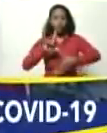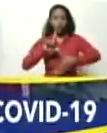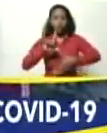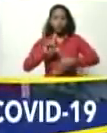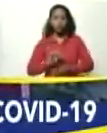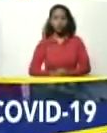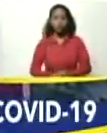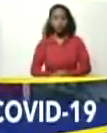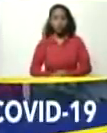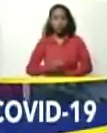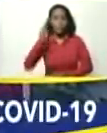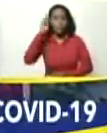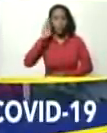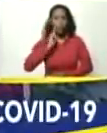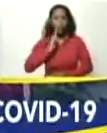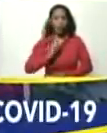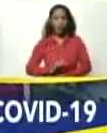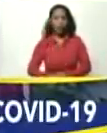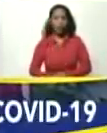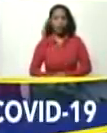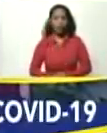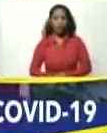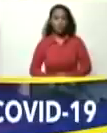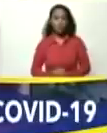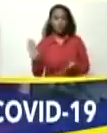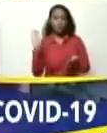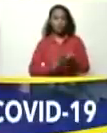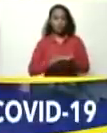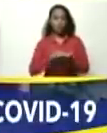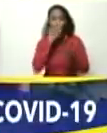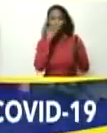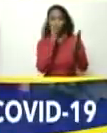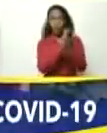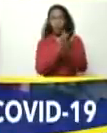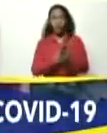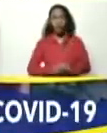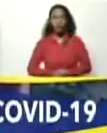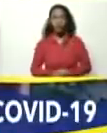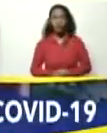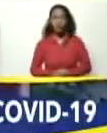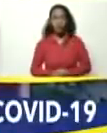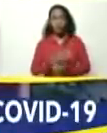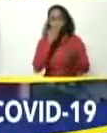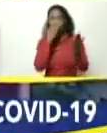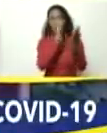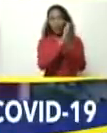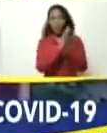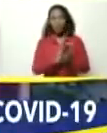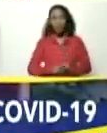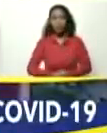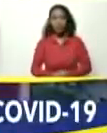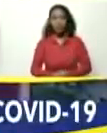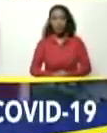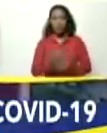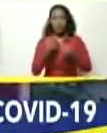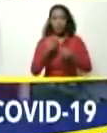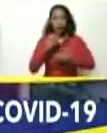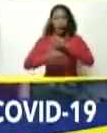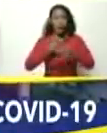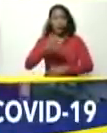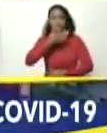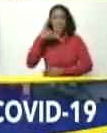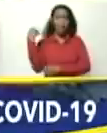latinoamericanista, bolivariana. La pongamos al frente, para tomar las